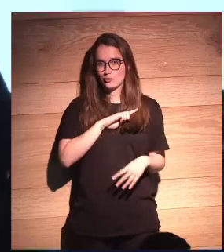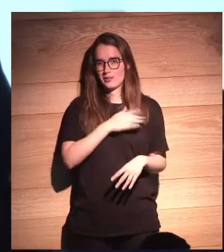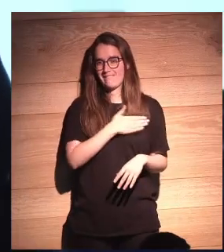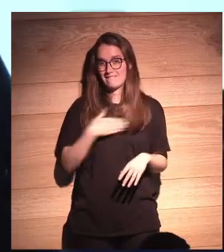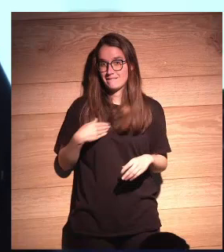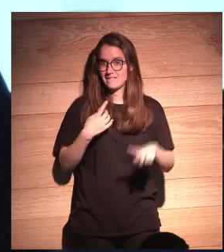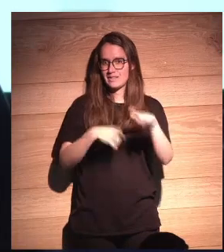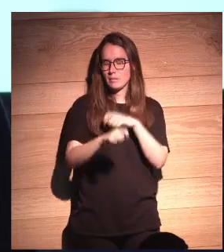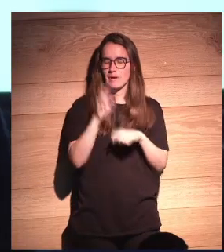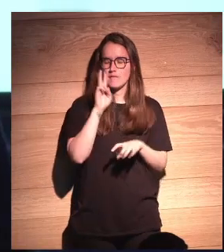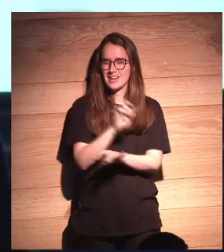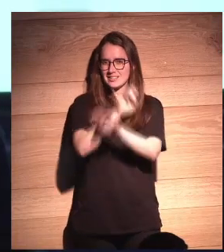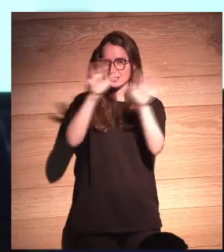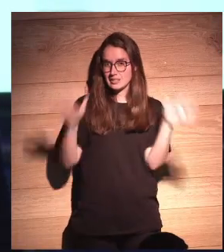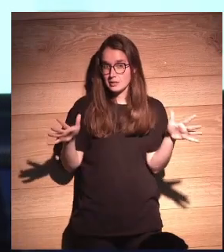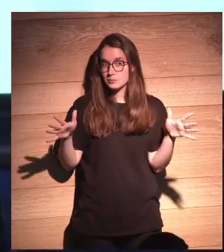queríamos vender.